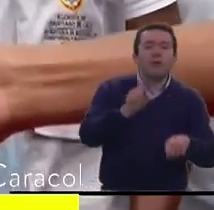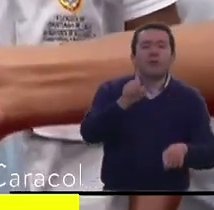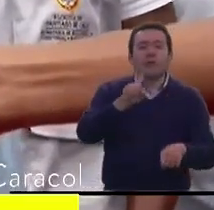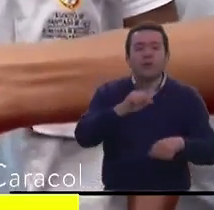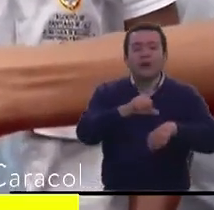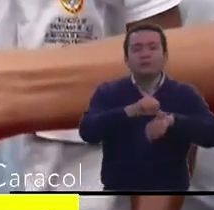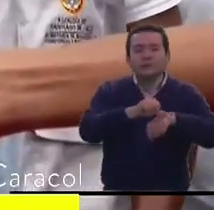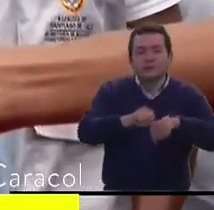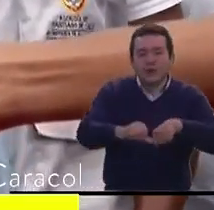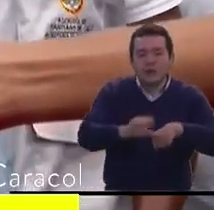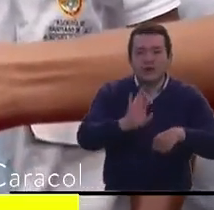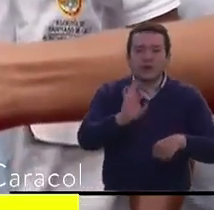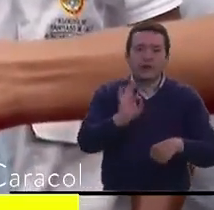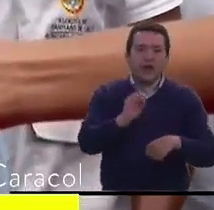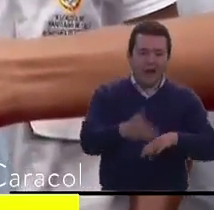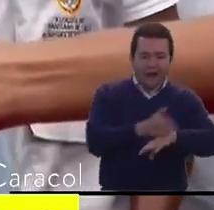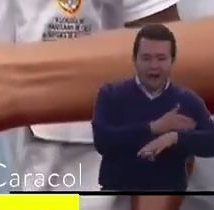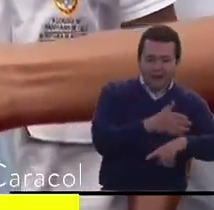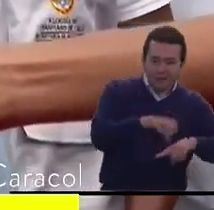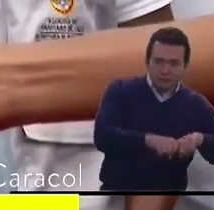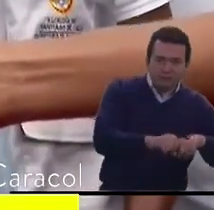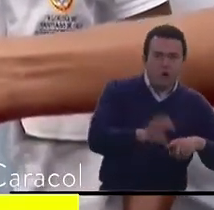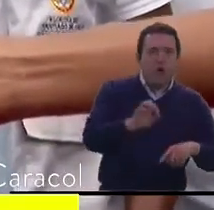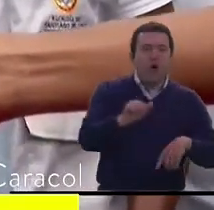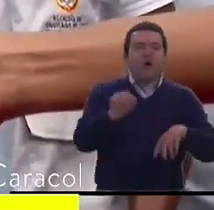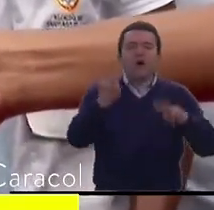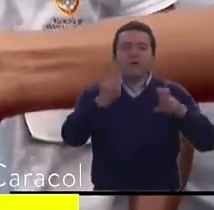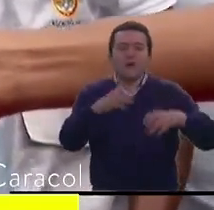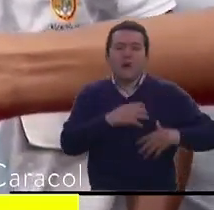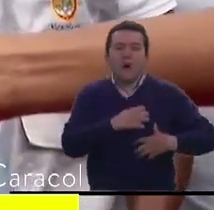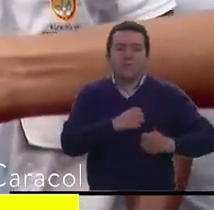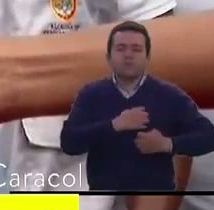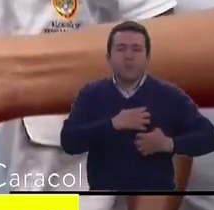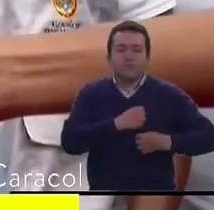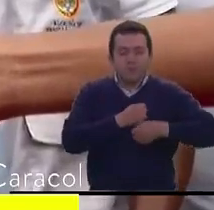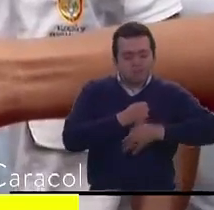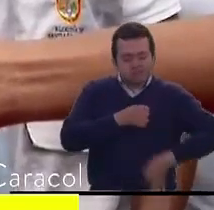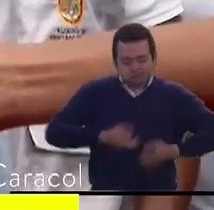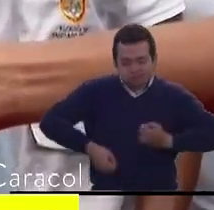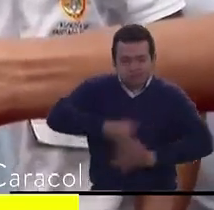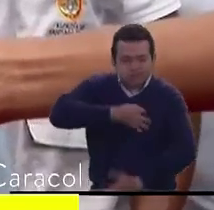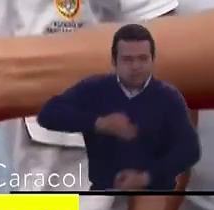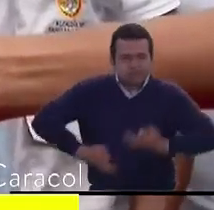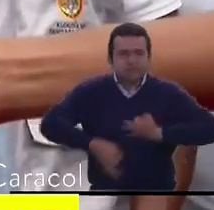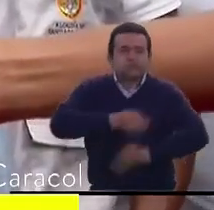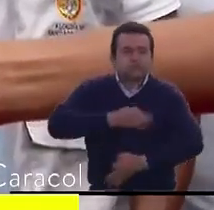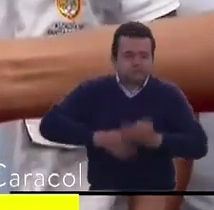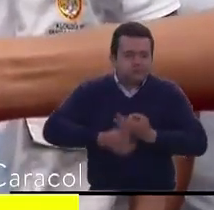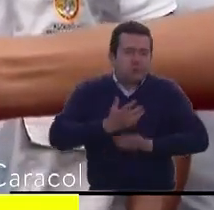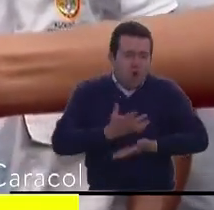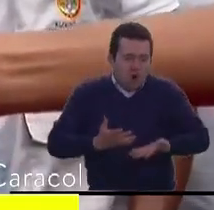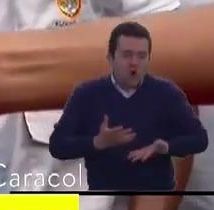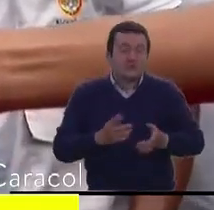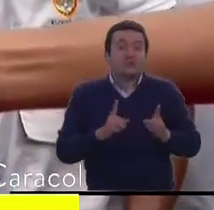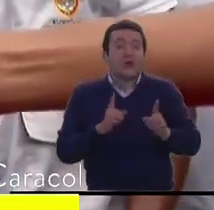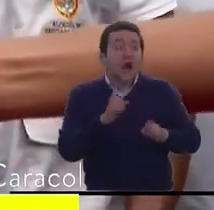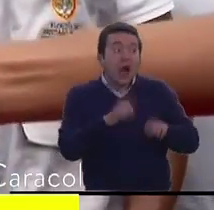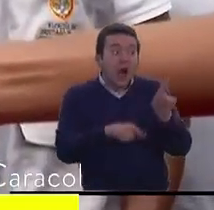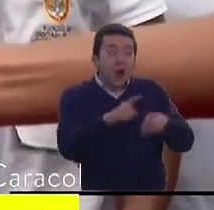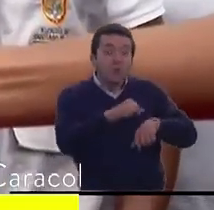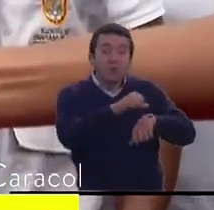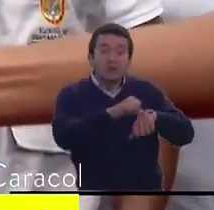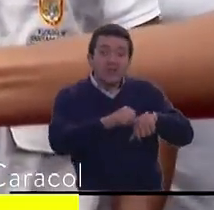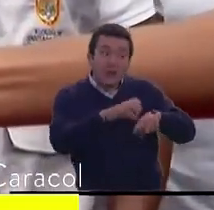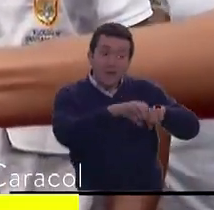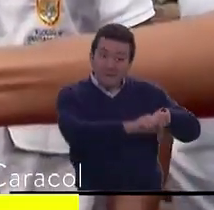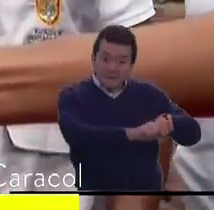cirugías selectivas programadas, se han dejado de hacer en este tiempo COVID. Eso hace que la carga de enfermedad se